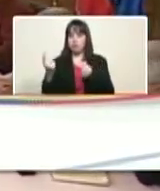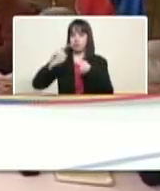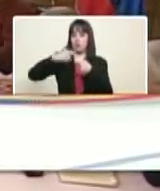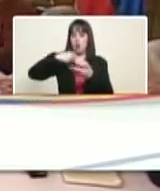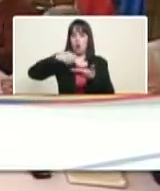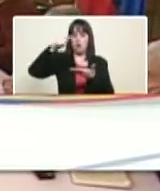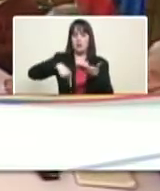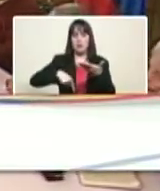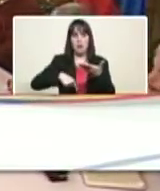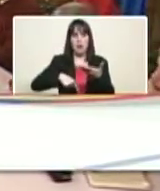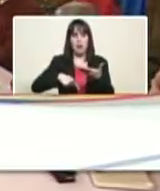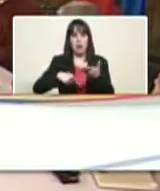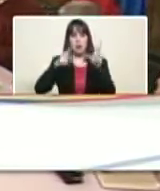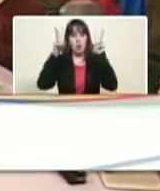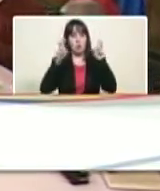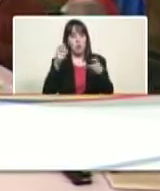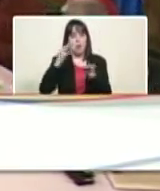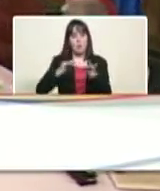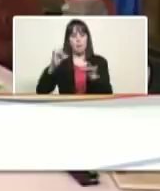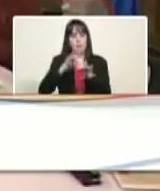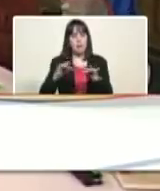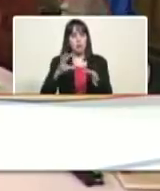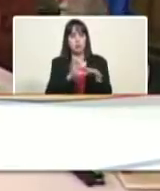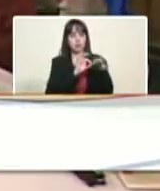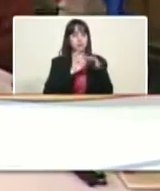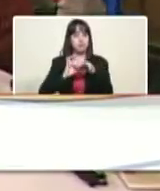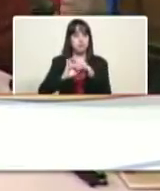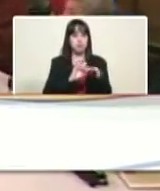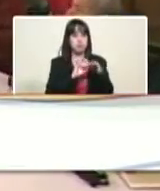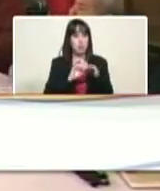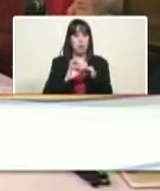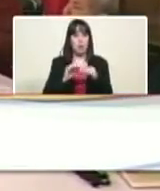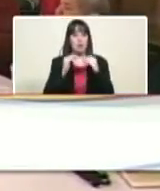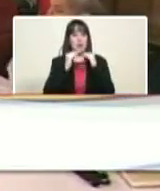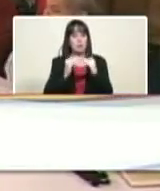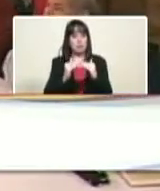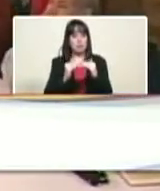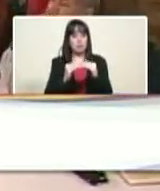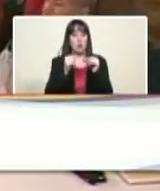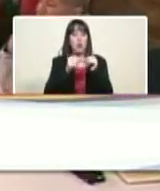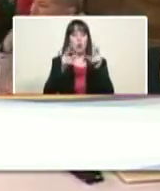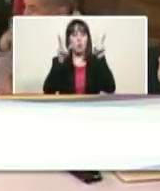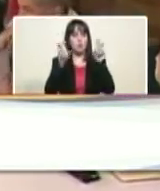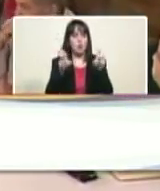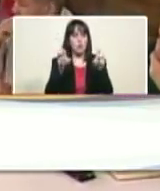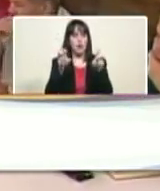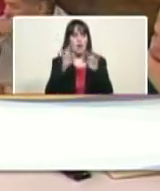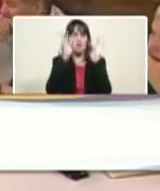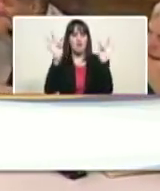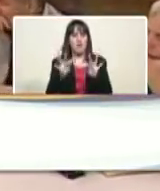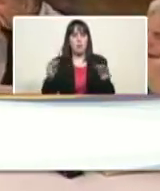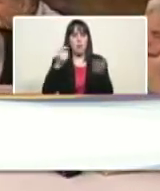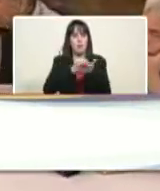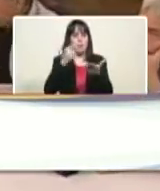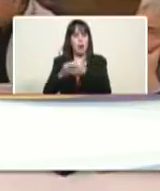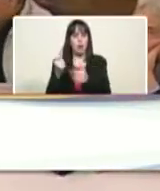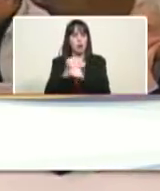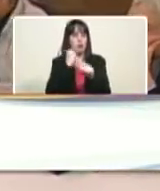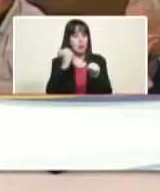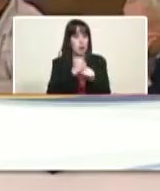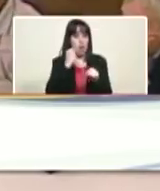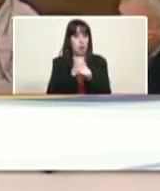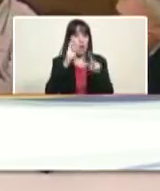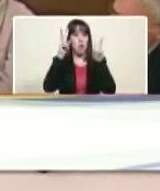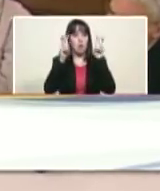colectivas ancladas en Petro, en estabilizar las nuevas tablas salariales ancladas en Petro, en elevar